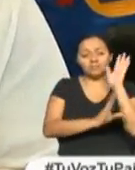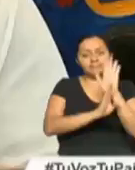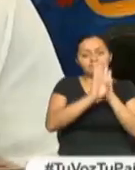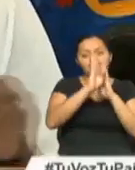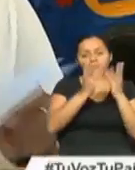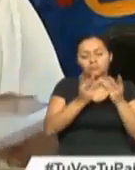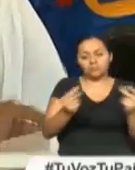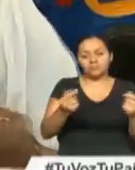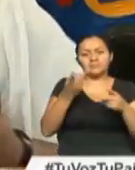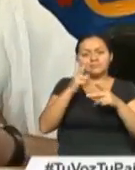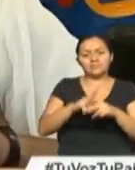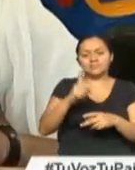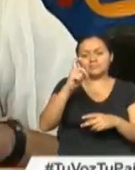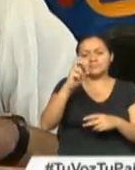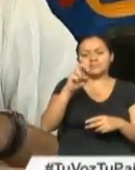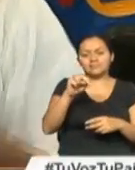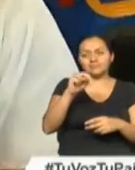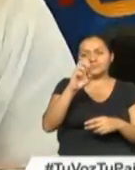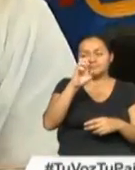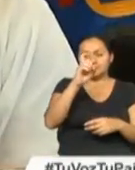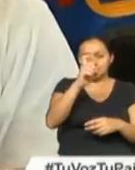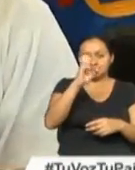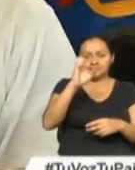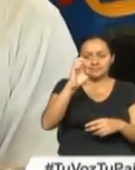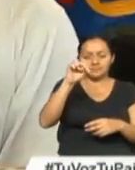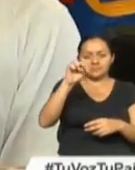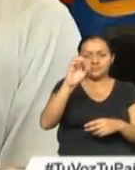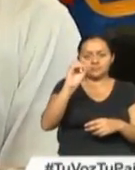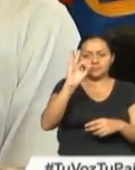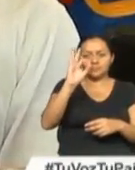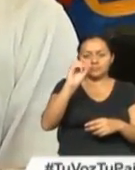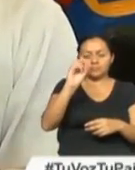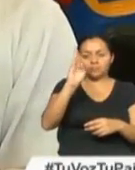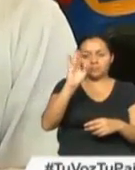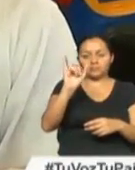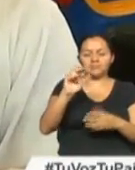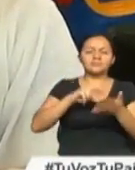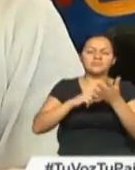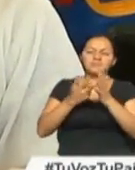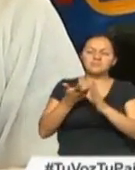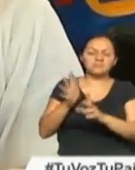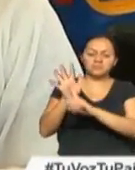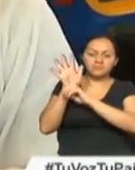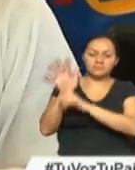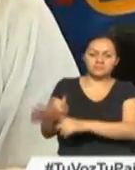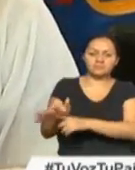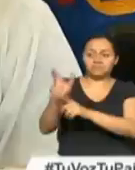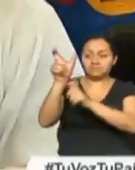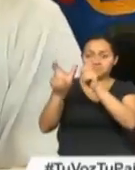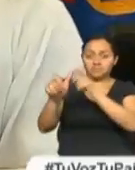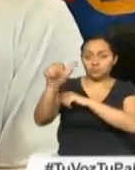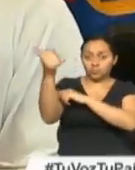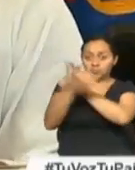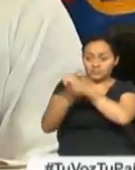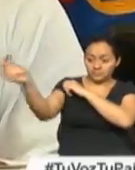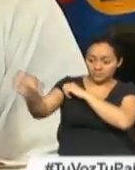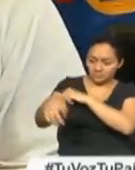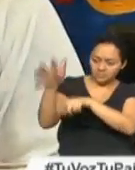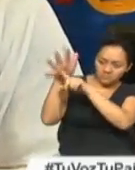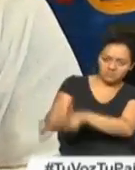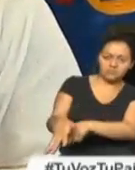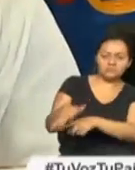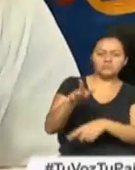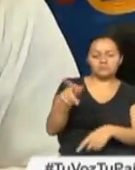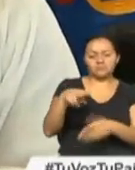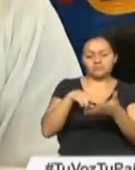con la xenofobia, un mal que debe ser eliminado si queremos construir una identidad sudamericana, como lo